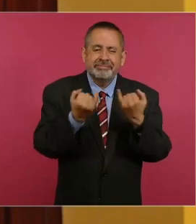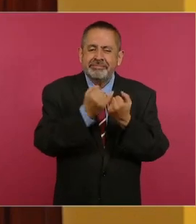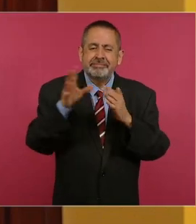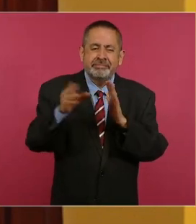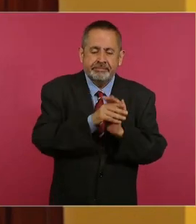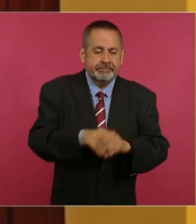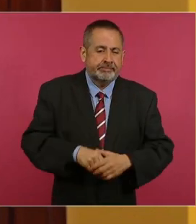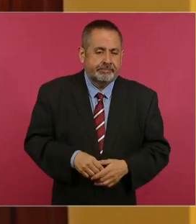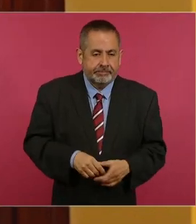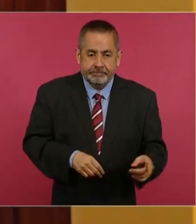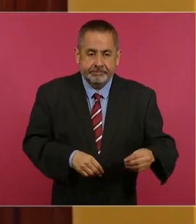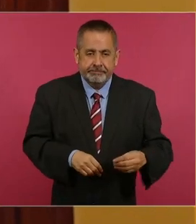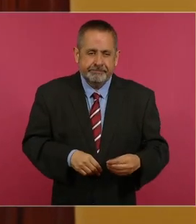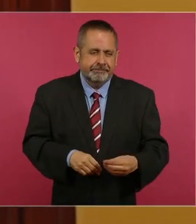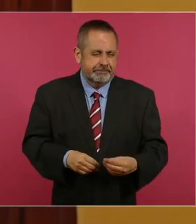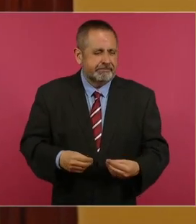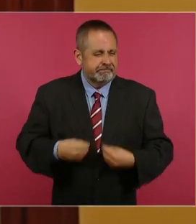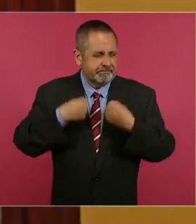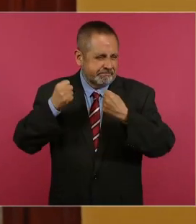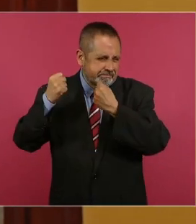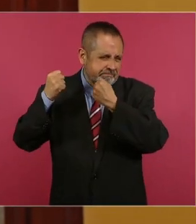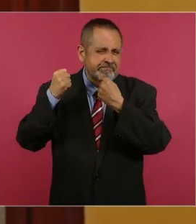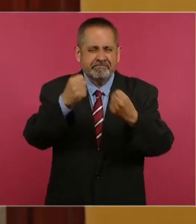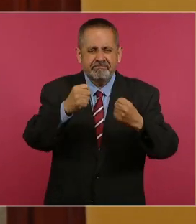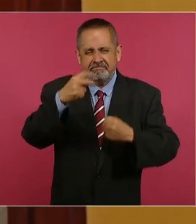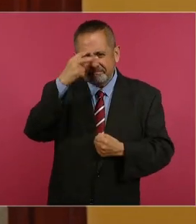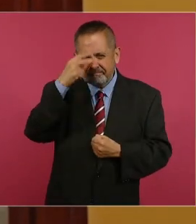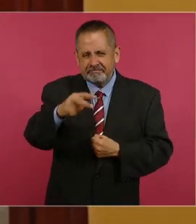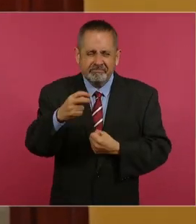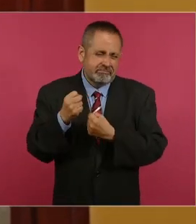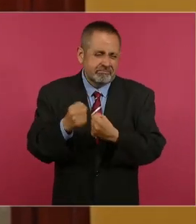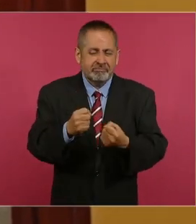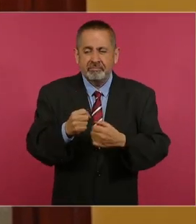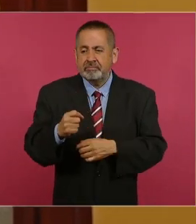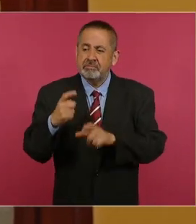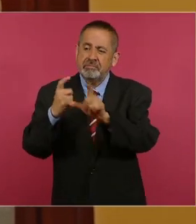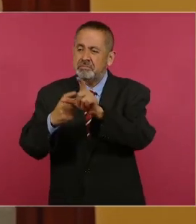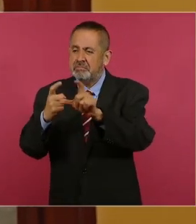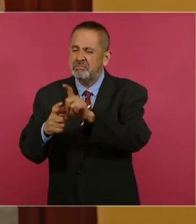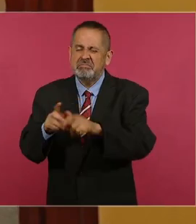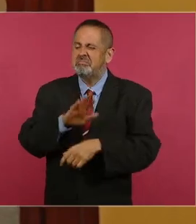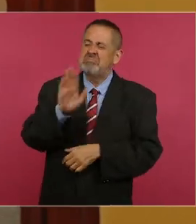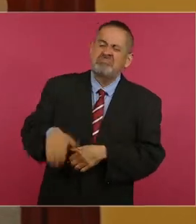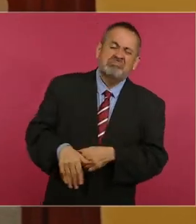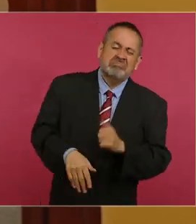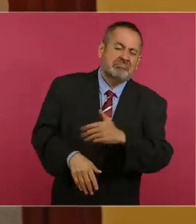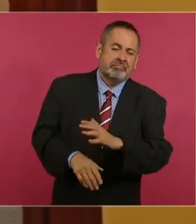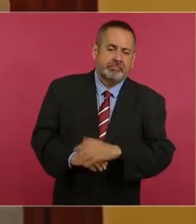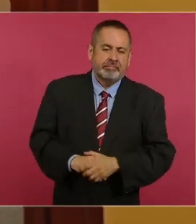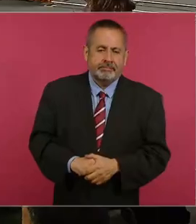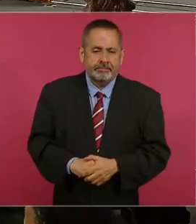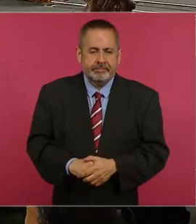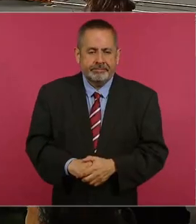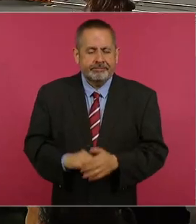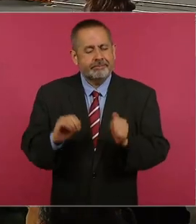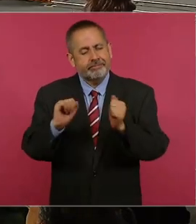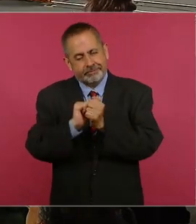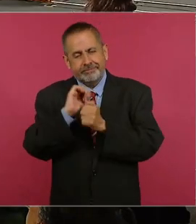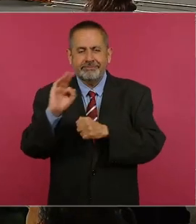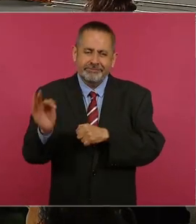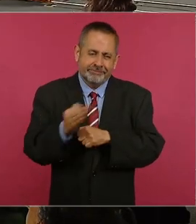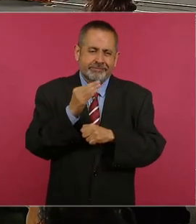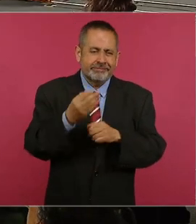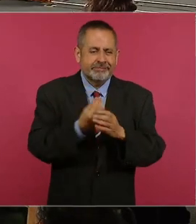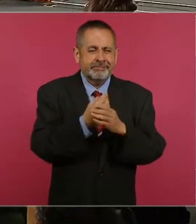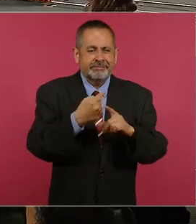Viva México fuerte y unificado. Muere el comunismo. Confederación de la clase media.